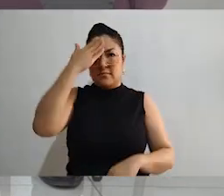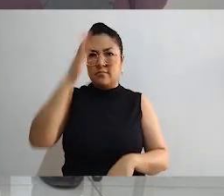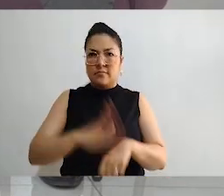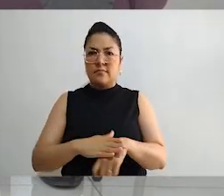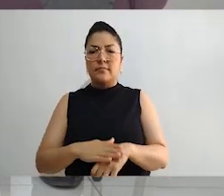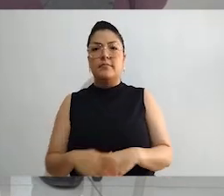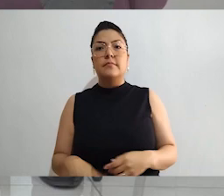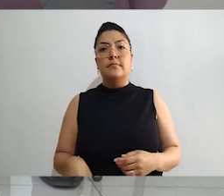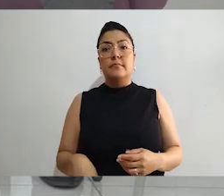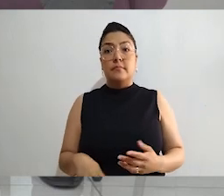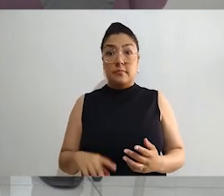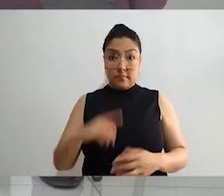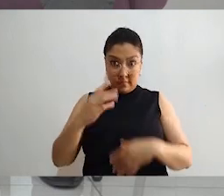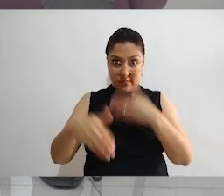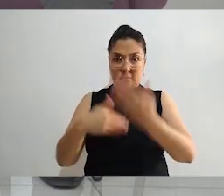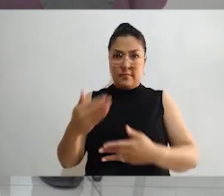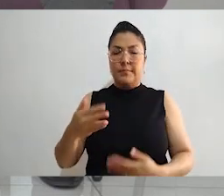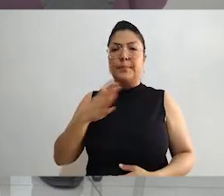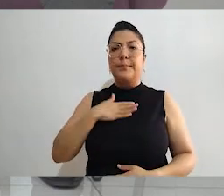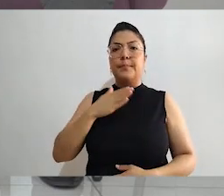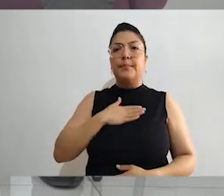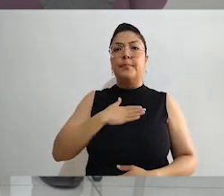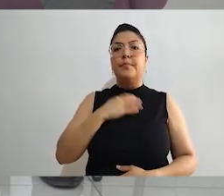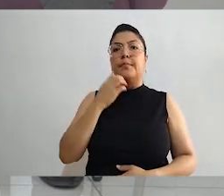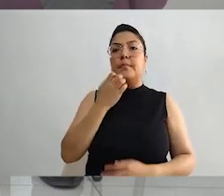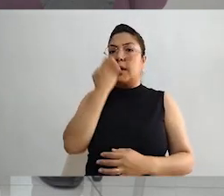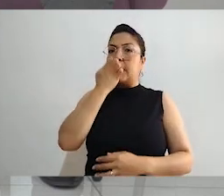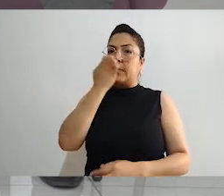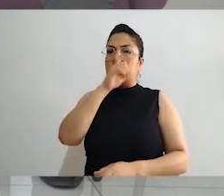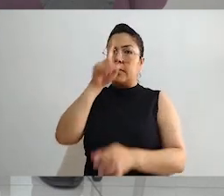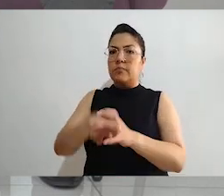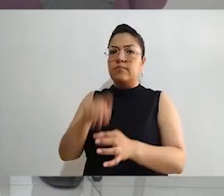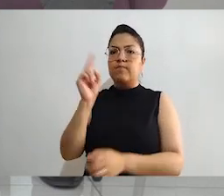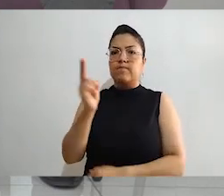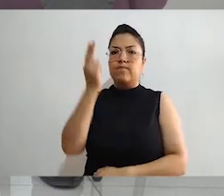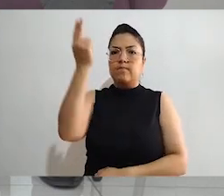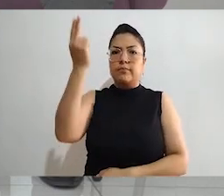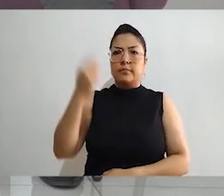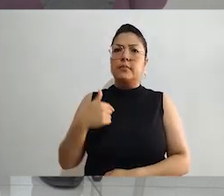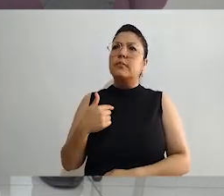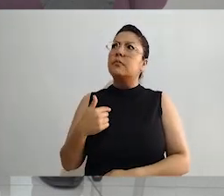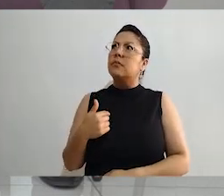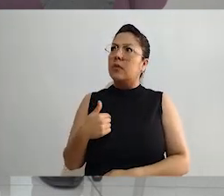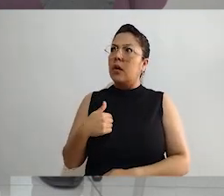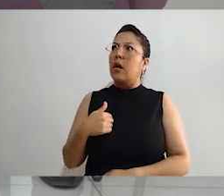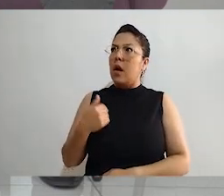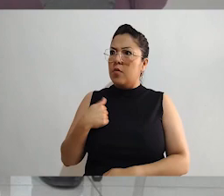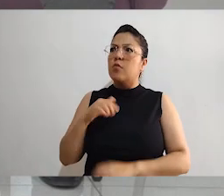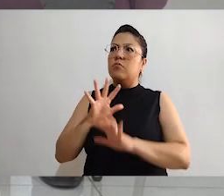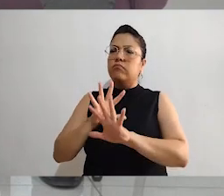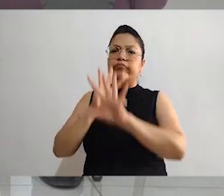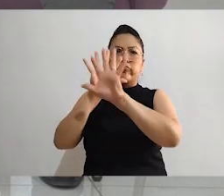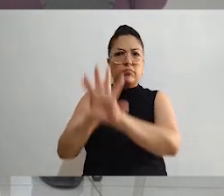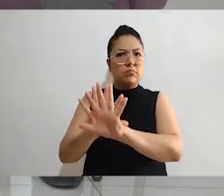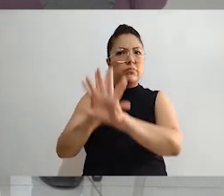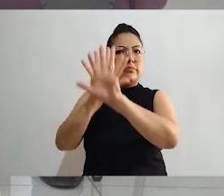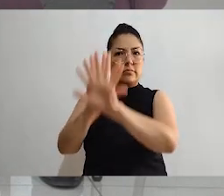vivir también, como universitario, que los jóvenes salimos a las calles a también exigir a ese